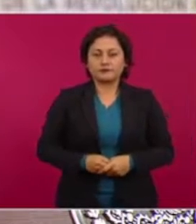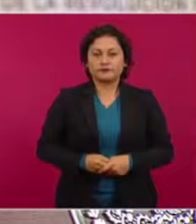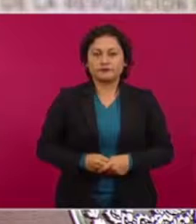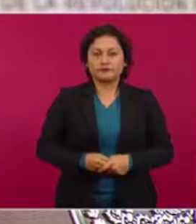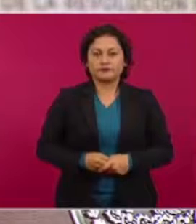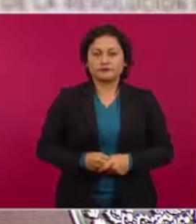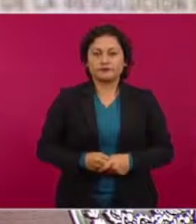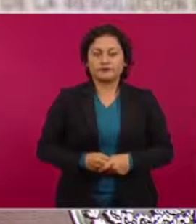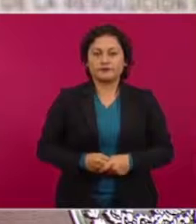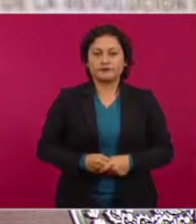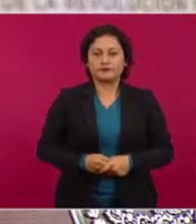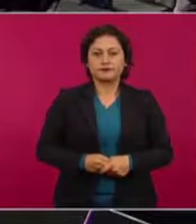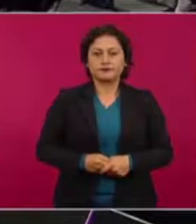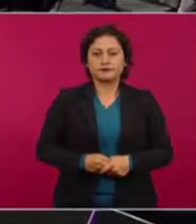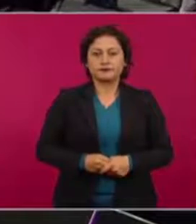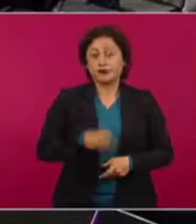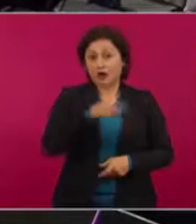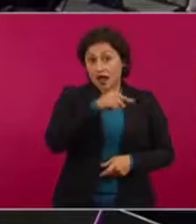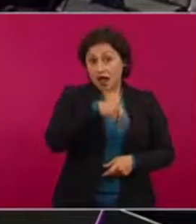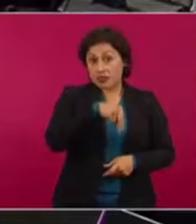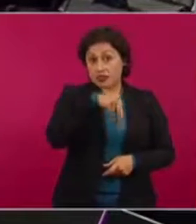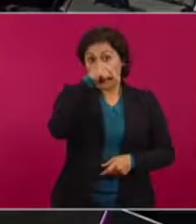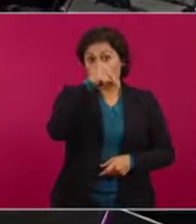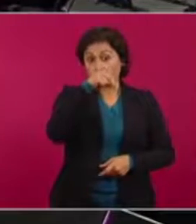donde se tuvieron que cerrar